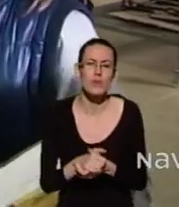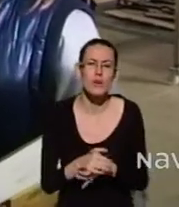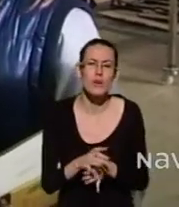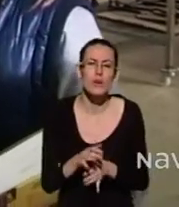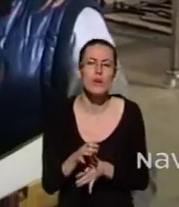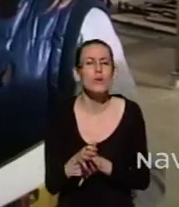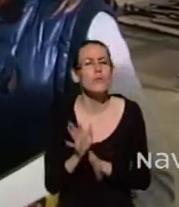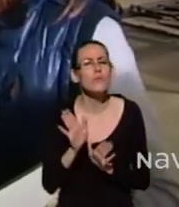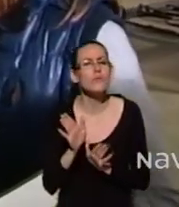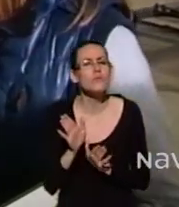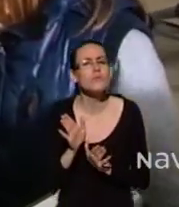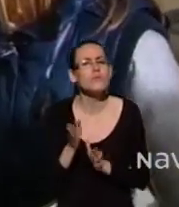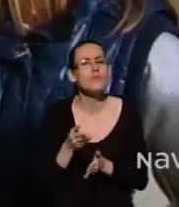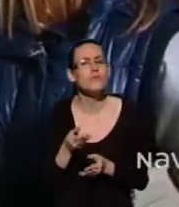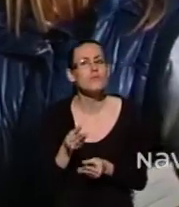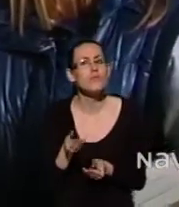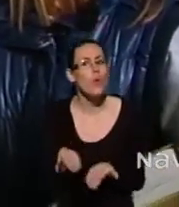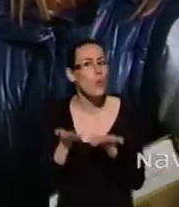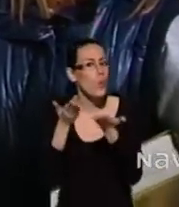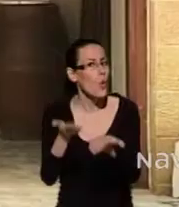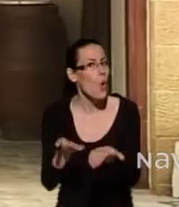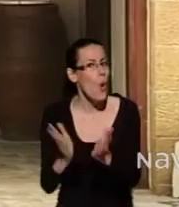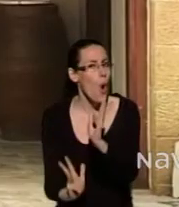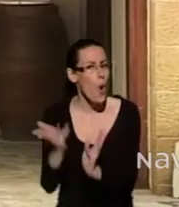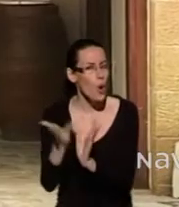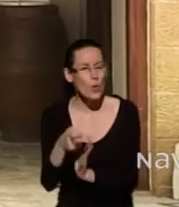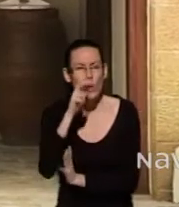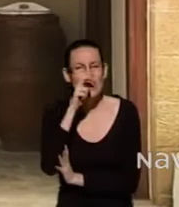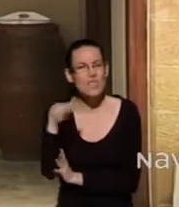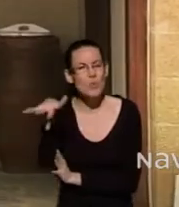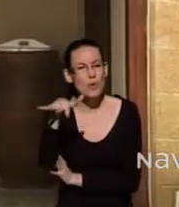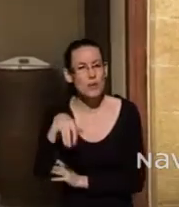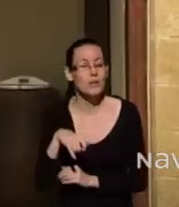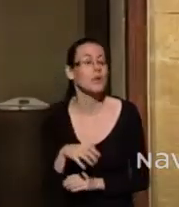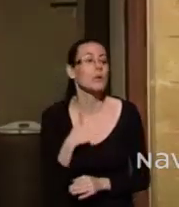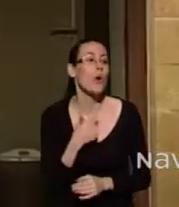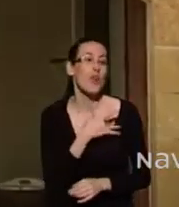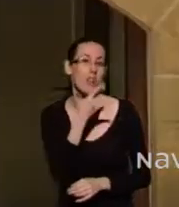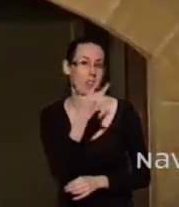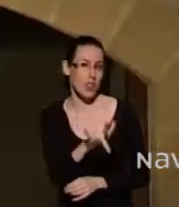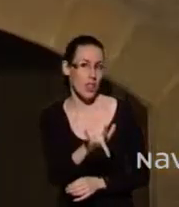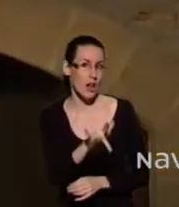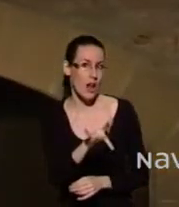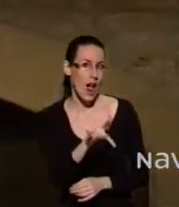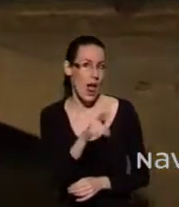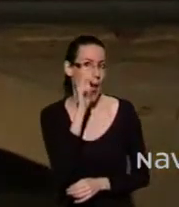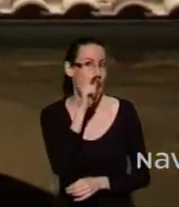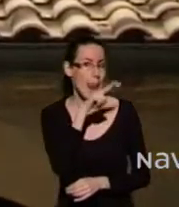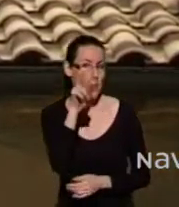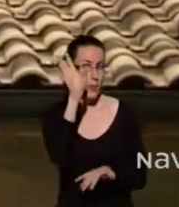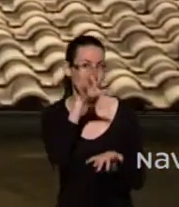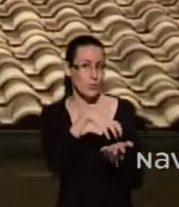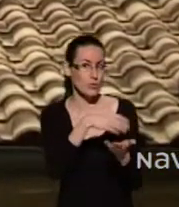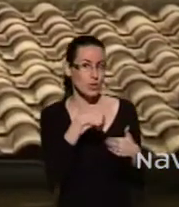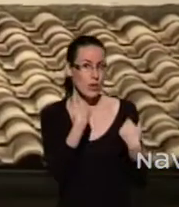horno de leña antiguo? Bueno, pues lo cedimos al museo. ¿Y dónde está ese museo? Pues mira, sales a la carretera,